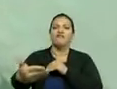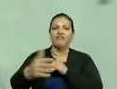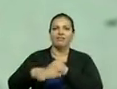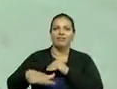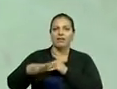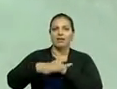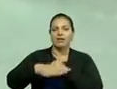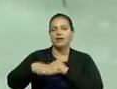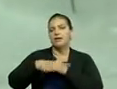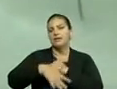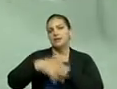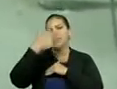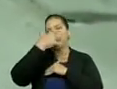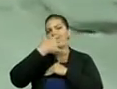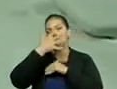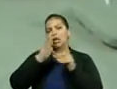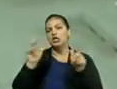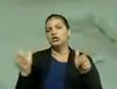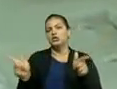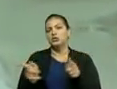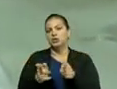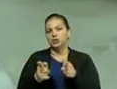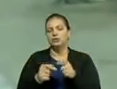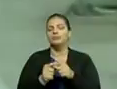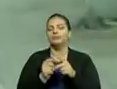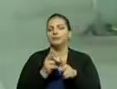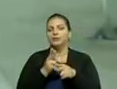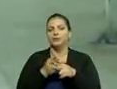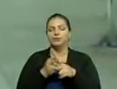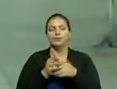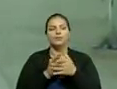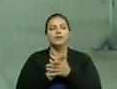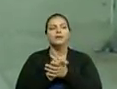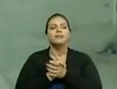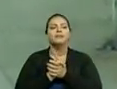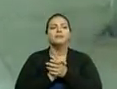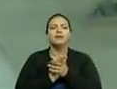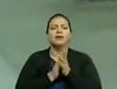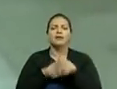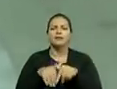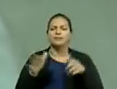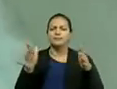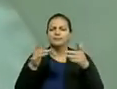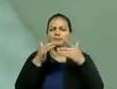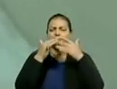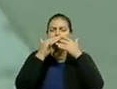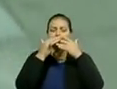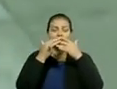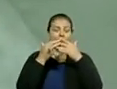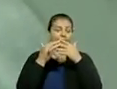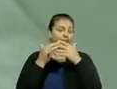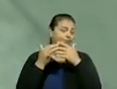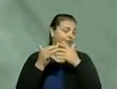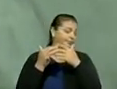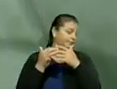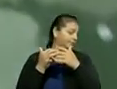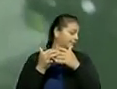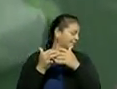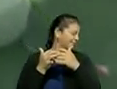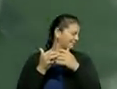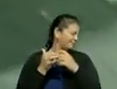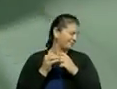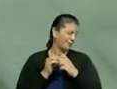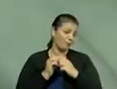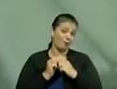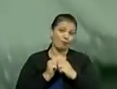Un fuchifuche gigante. Una podriciña, una pestilencia, una hediondez que no se puede